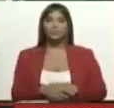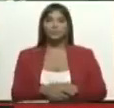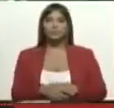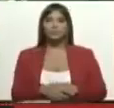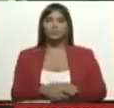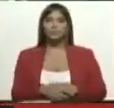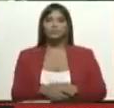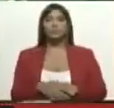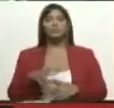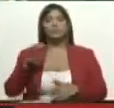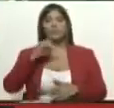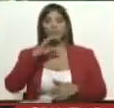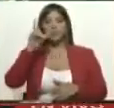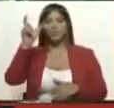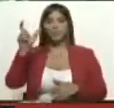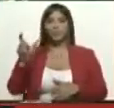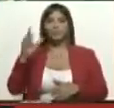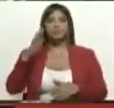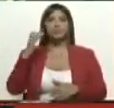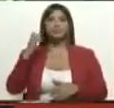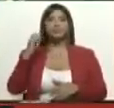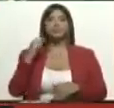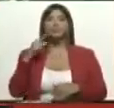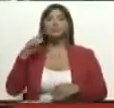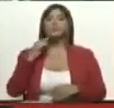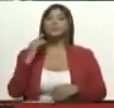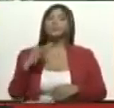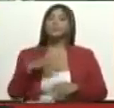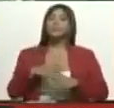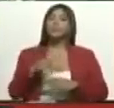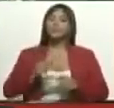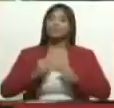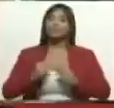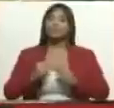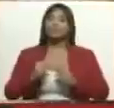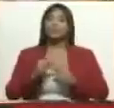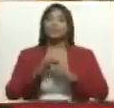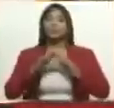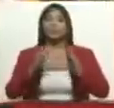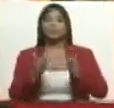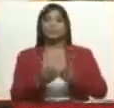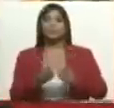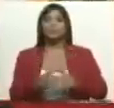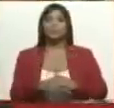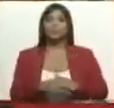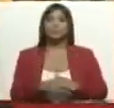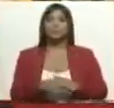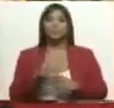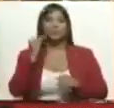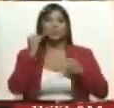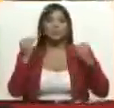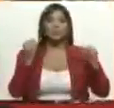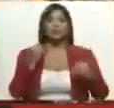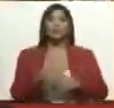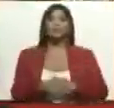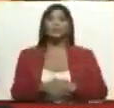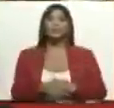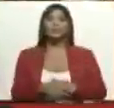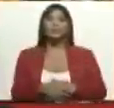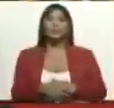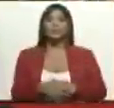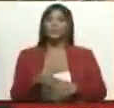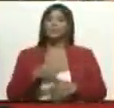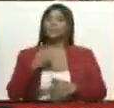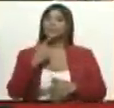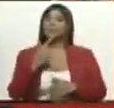prócer, admirado prócer por su carácter universal y sus ideas, nos